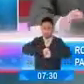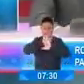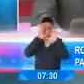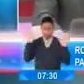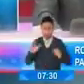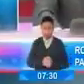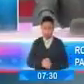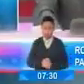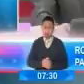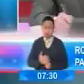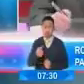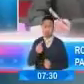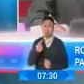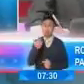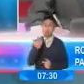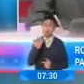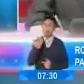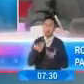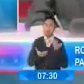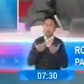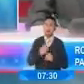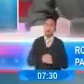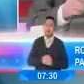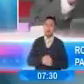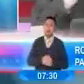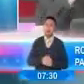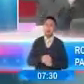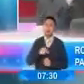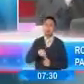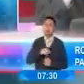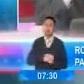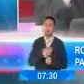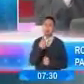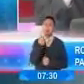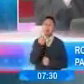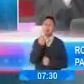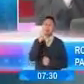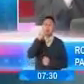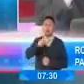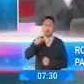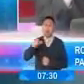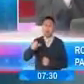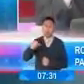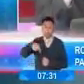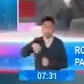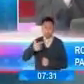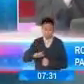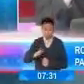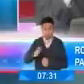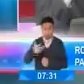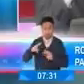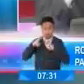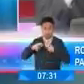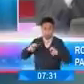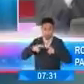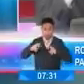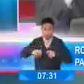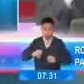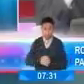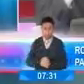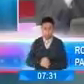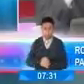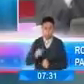investigación hay, si no me equivoco, más de una docena de personas a las que ya se les han formulado cargos. Y creo que esa es la